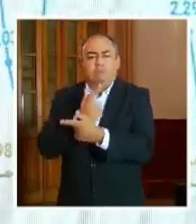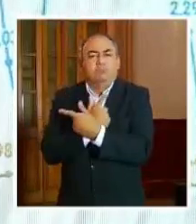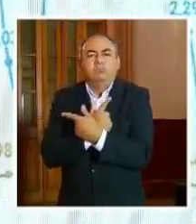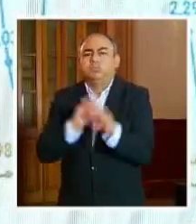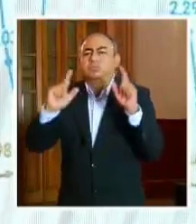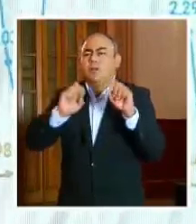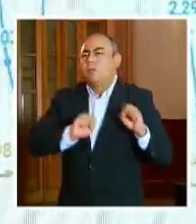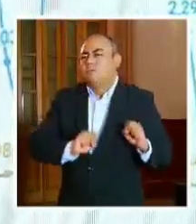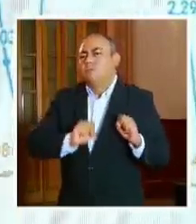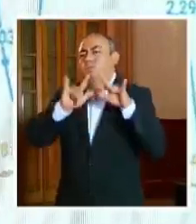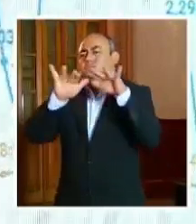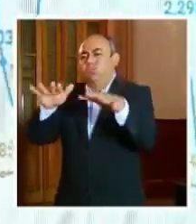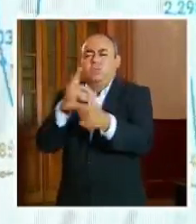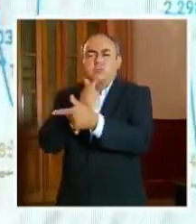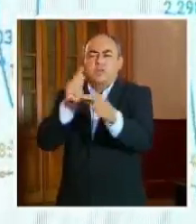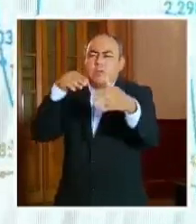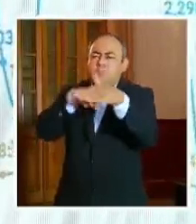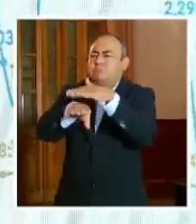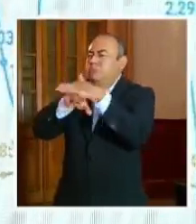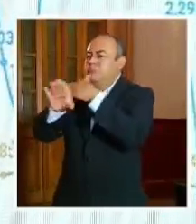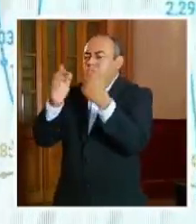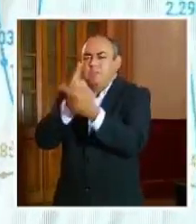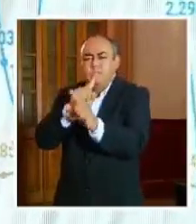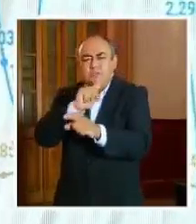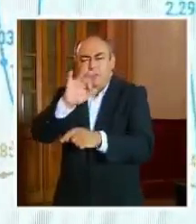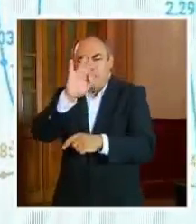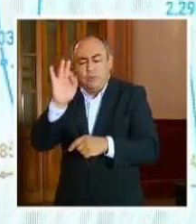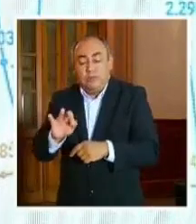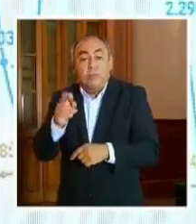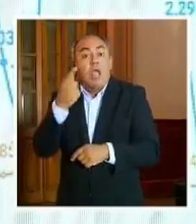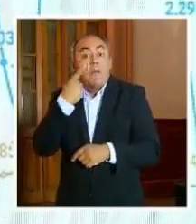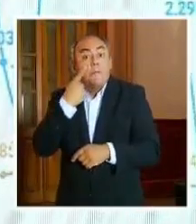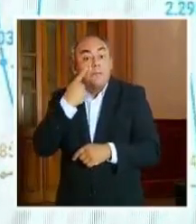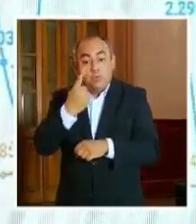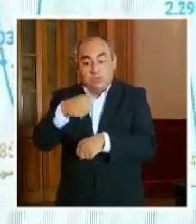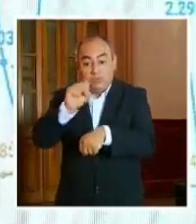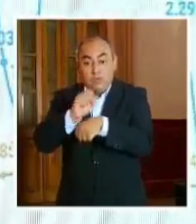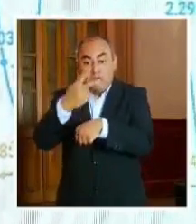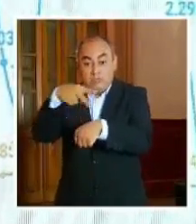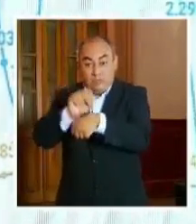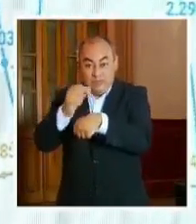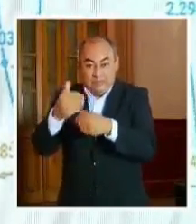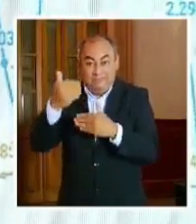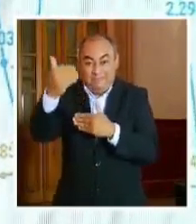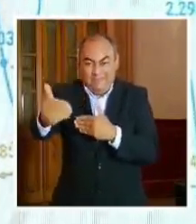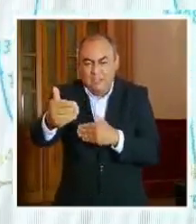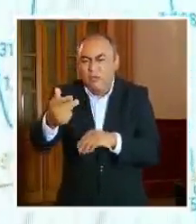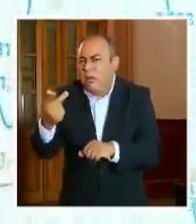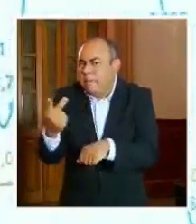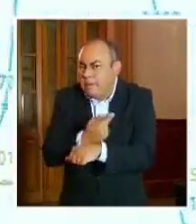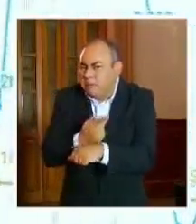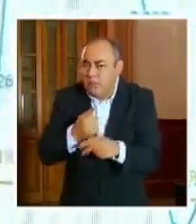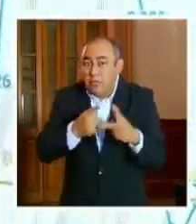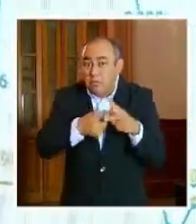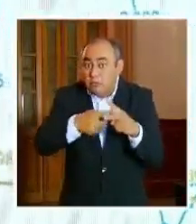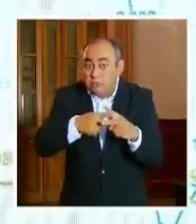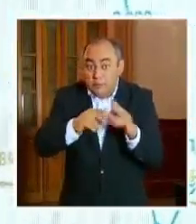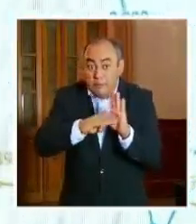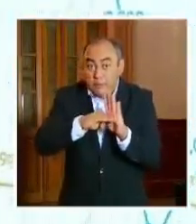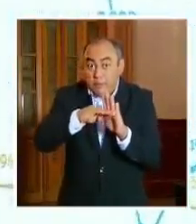cuál es el comportamiento durante esta y la otra semana para medir el impacto de estas decisiones